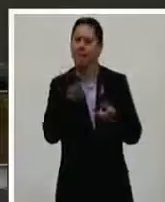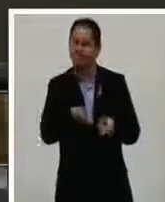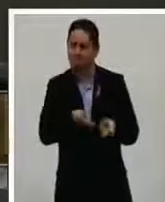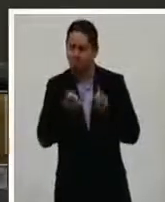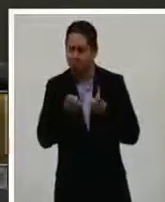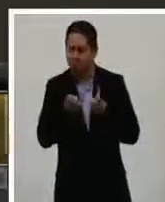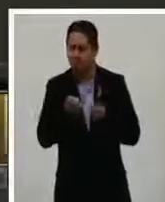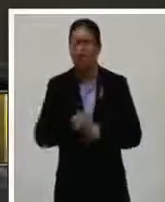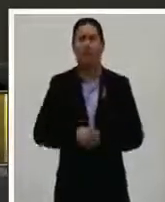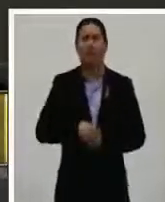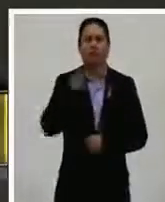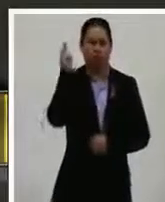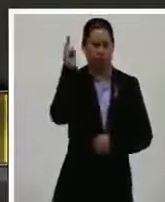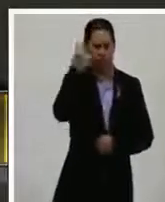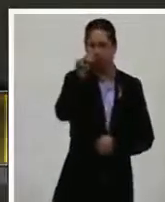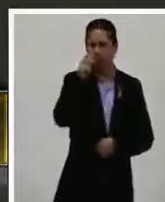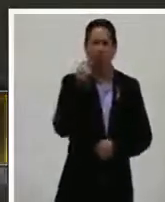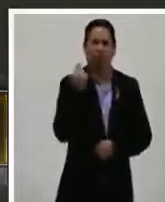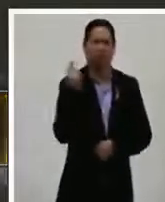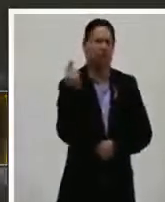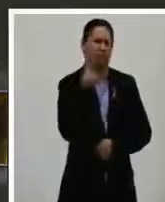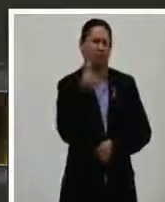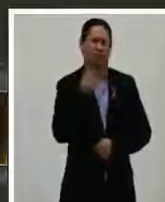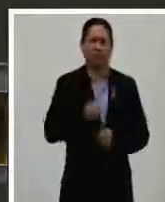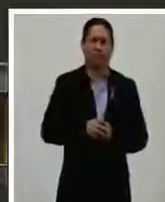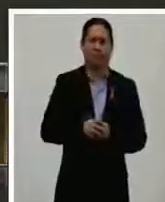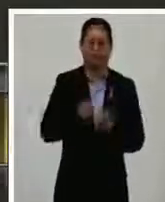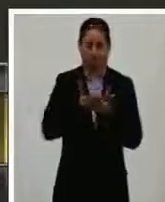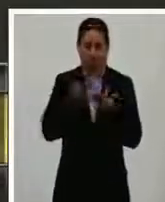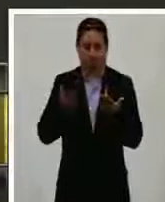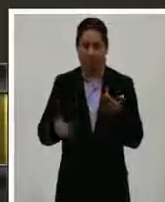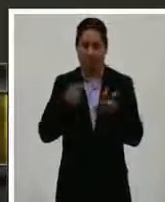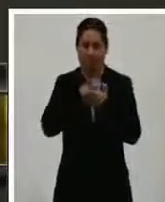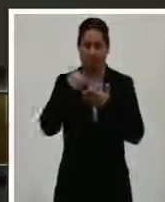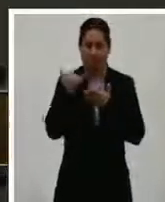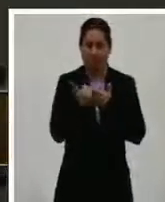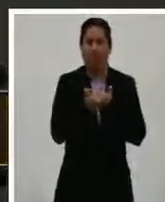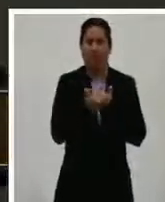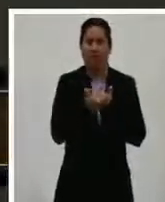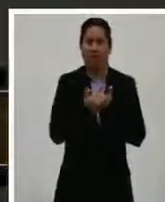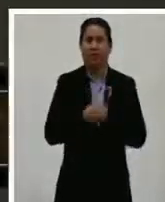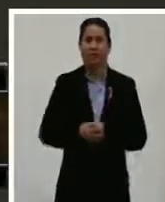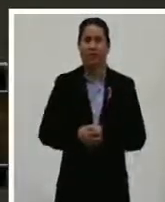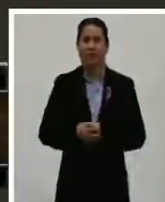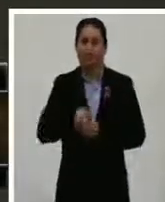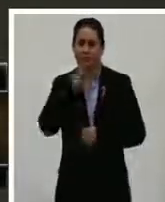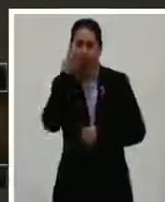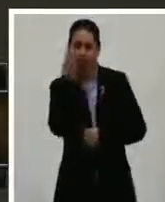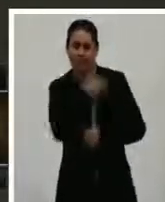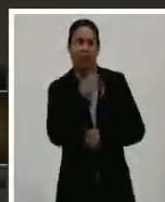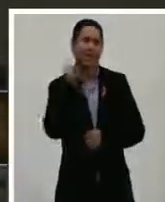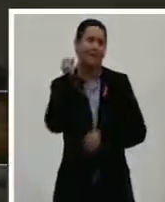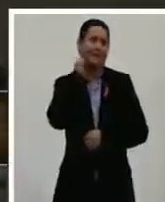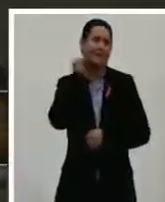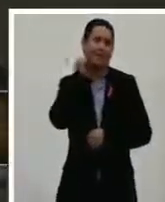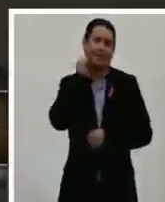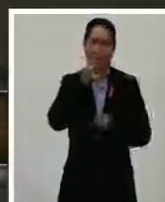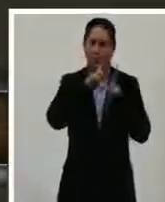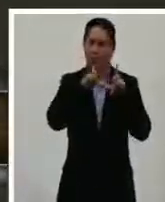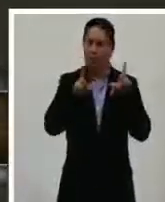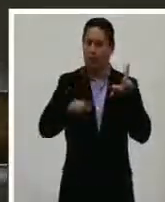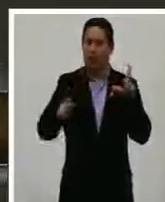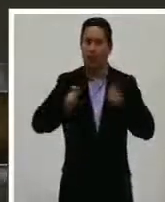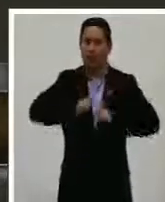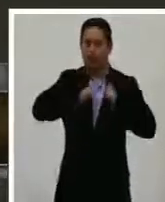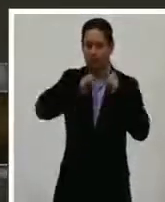no necesitamos que la minuto que contiene proyecto de decreto remitida por el senado de la república sea